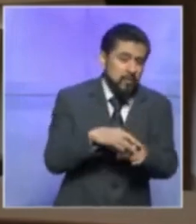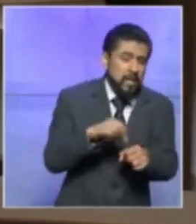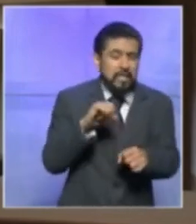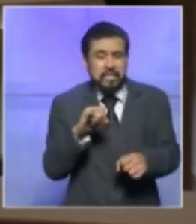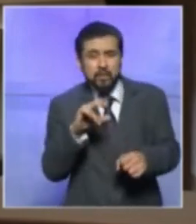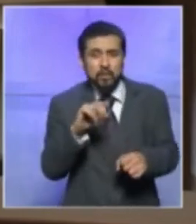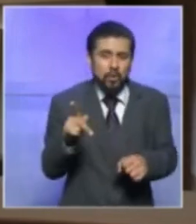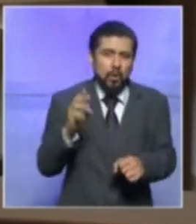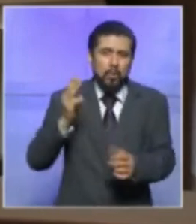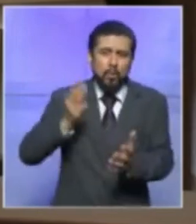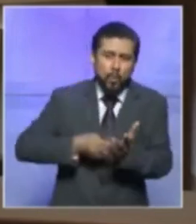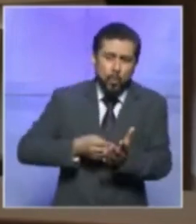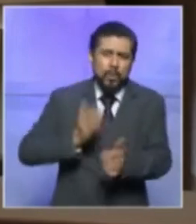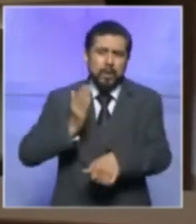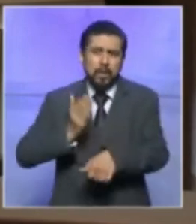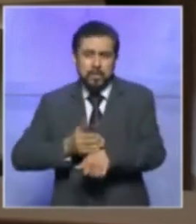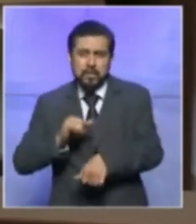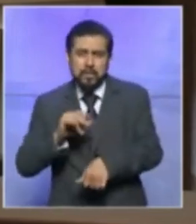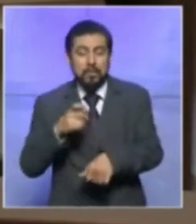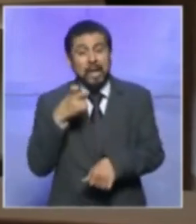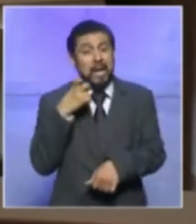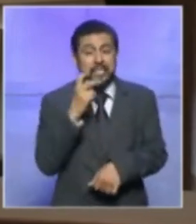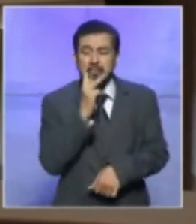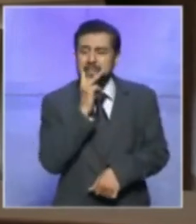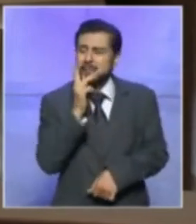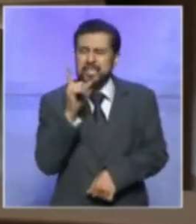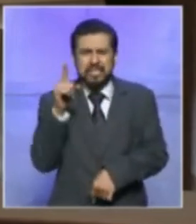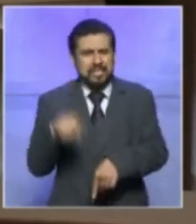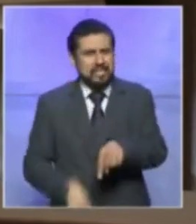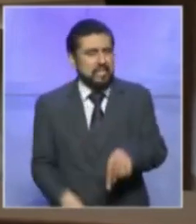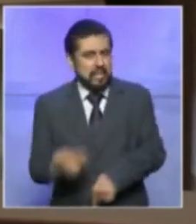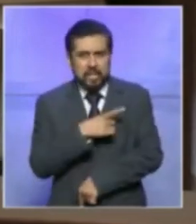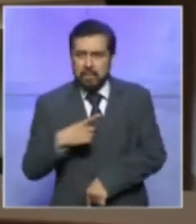o no, este tipo de expresiones discriminatorias deben evitarse del lenguaje público.